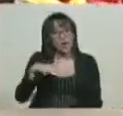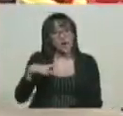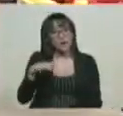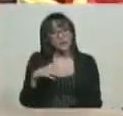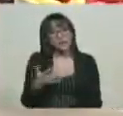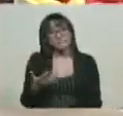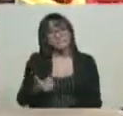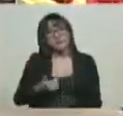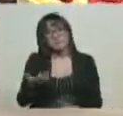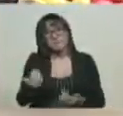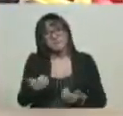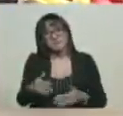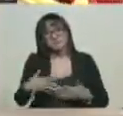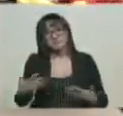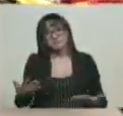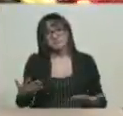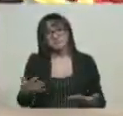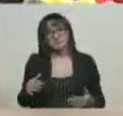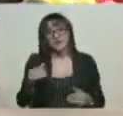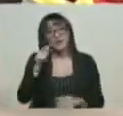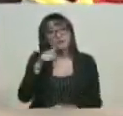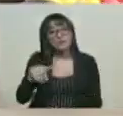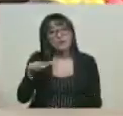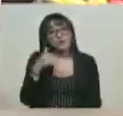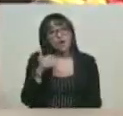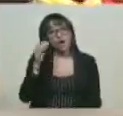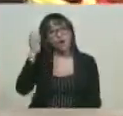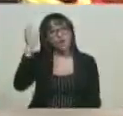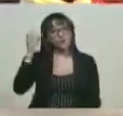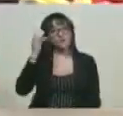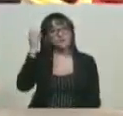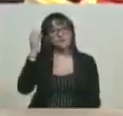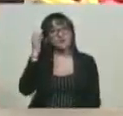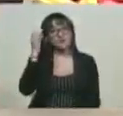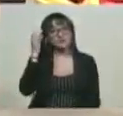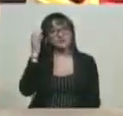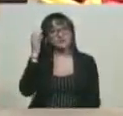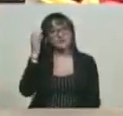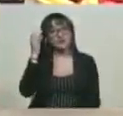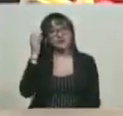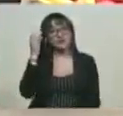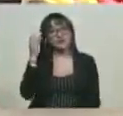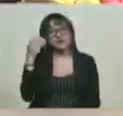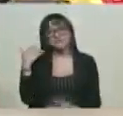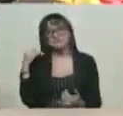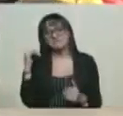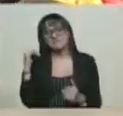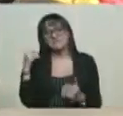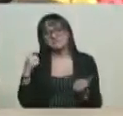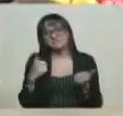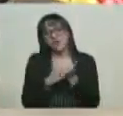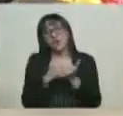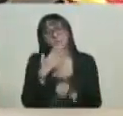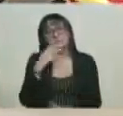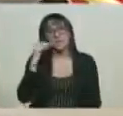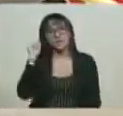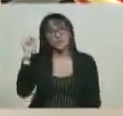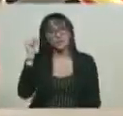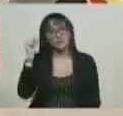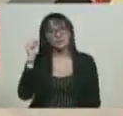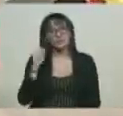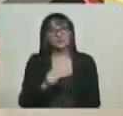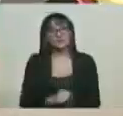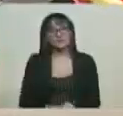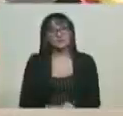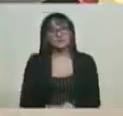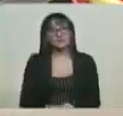podemos pedirle si este pueblo tiene conciencia y está restiado con Maduro? El día